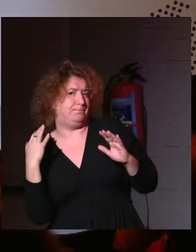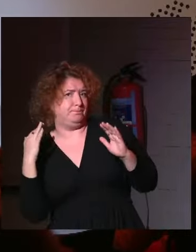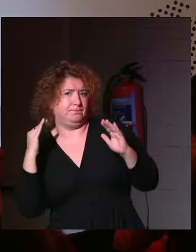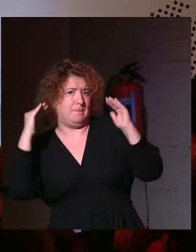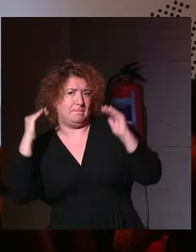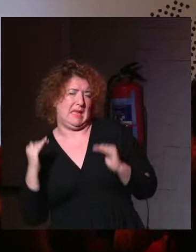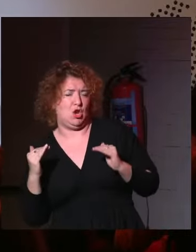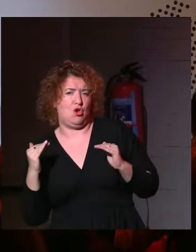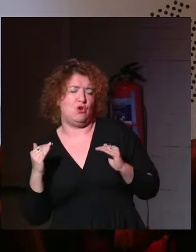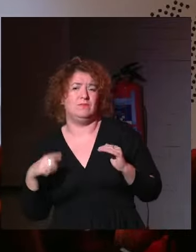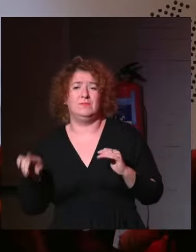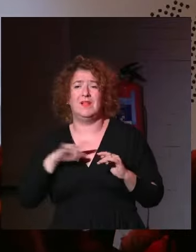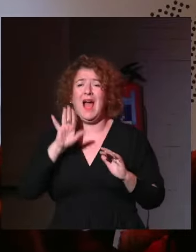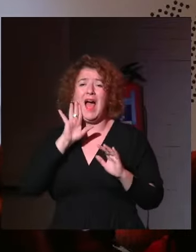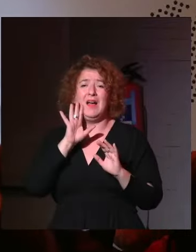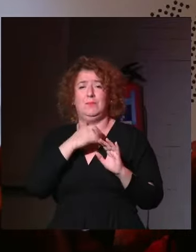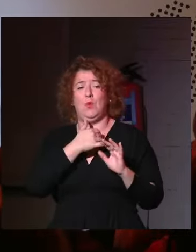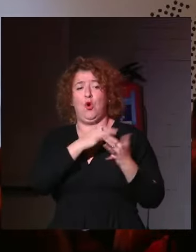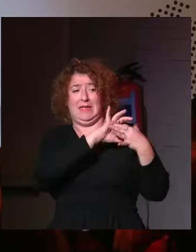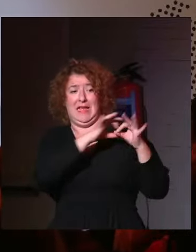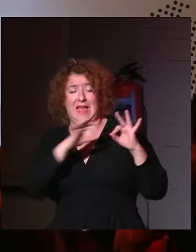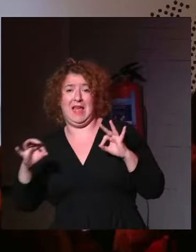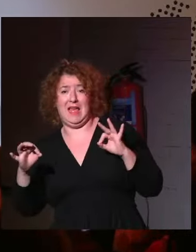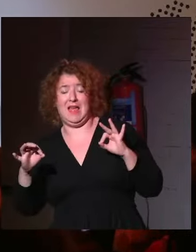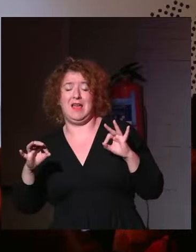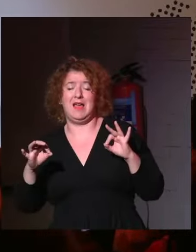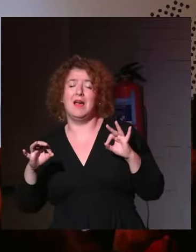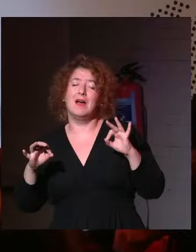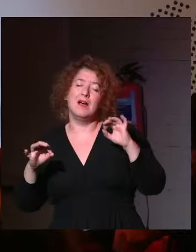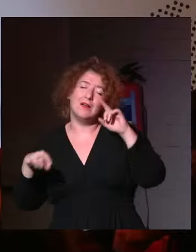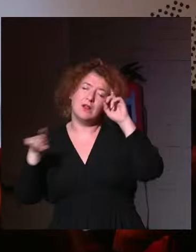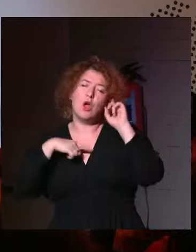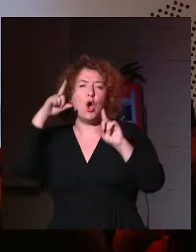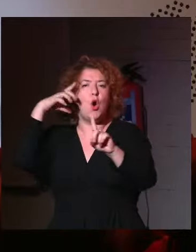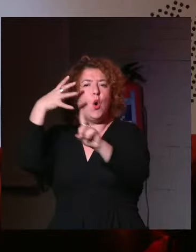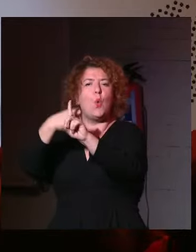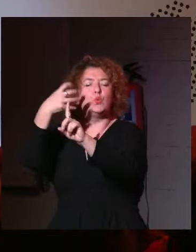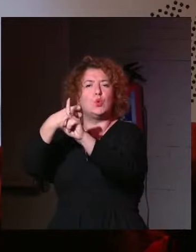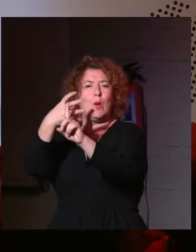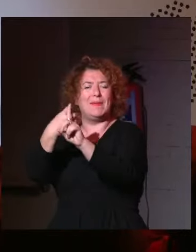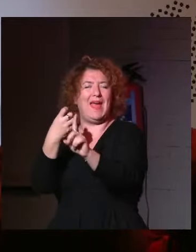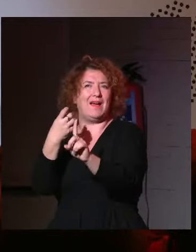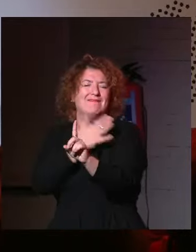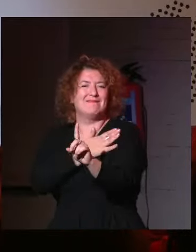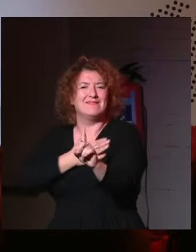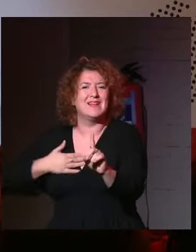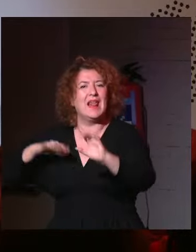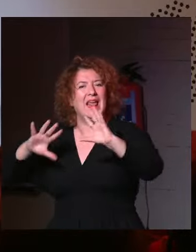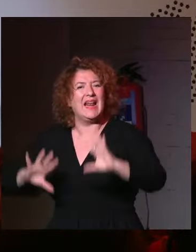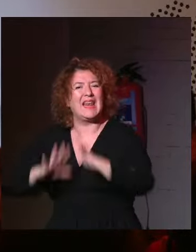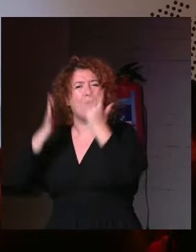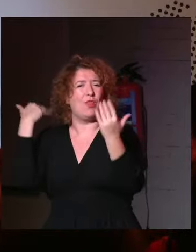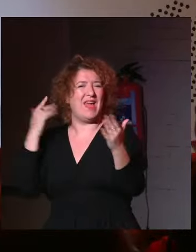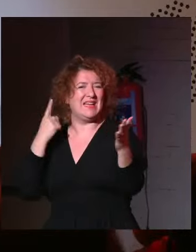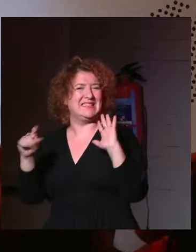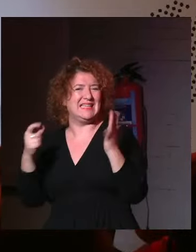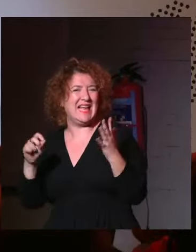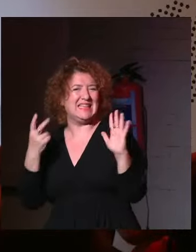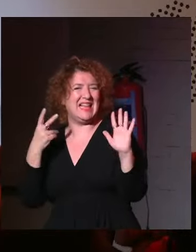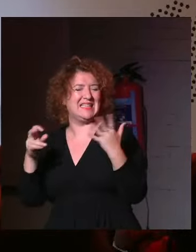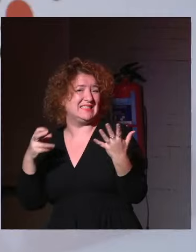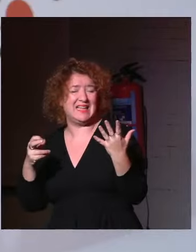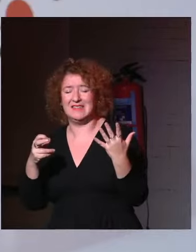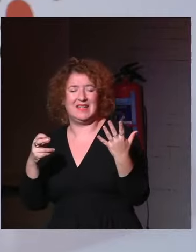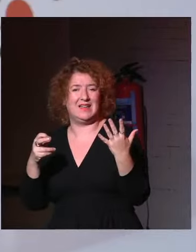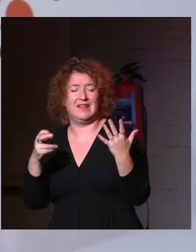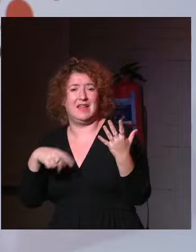una hilación con las charlas anteriores yo creo que entre las utopías de los intentos o de las revoluciones de los 60 70 y